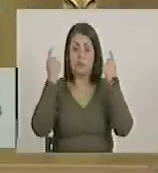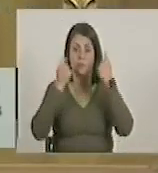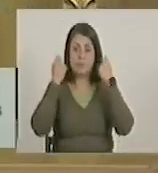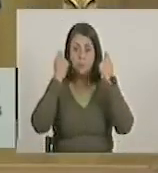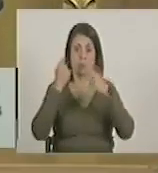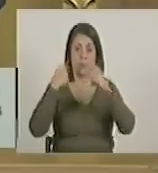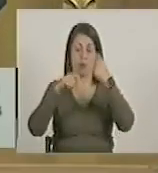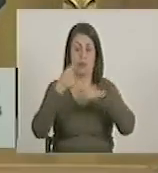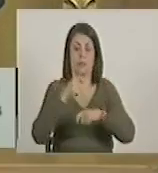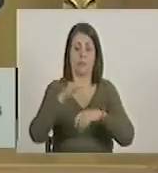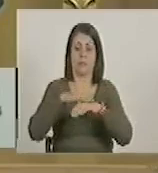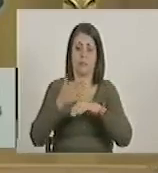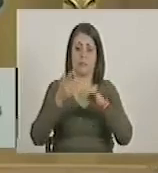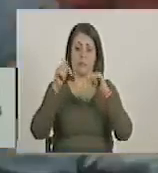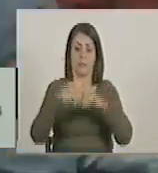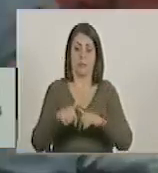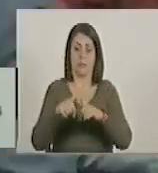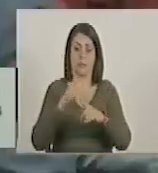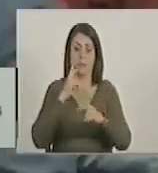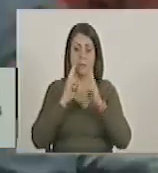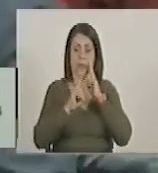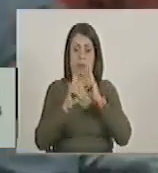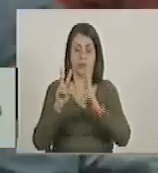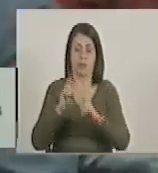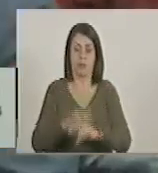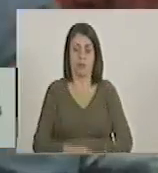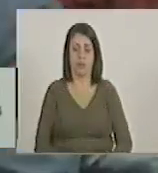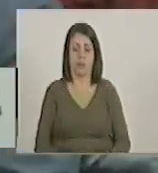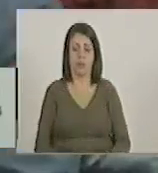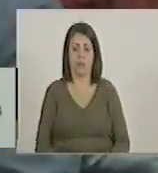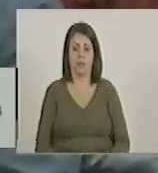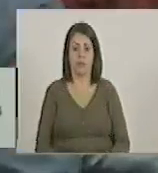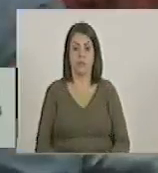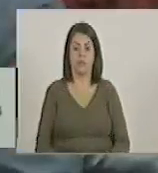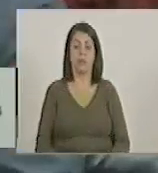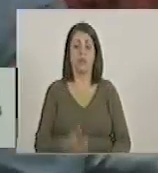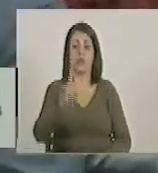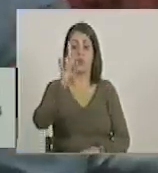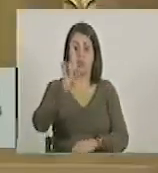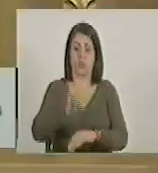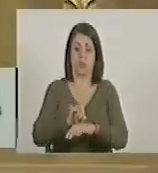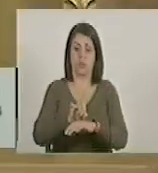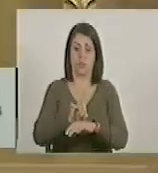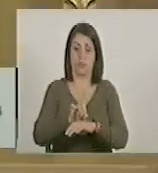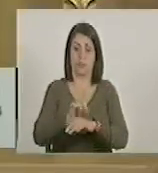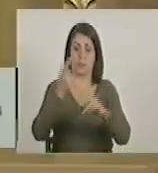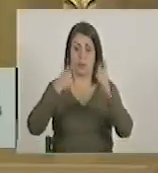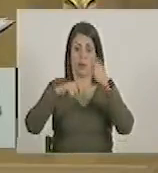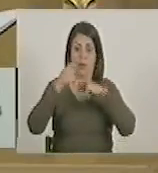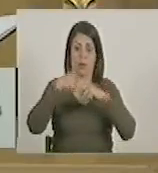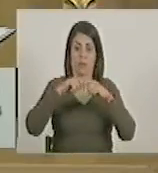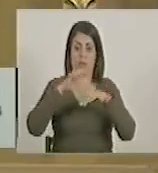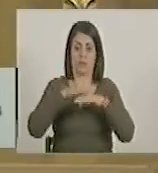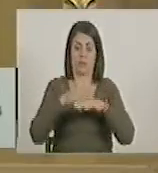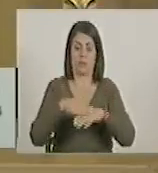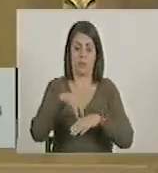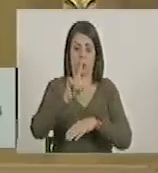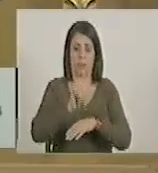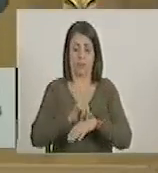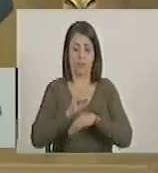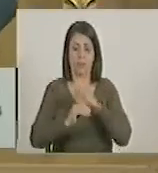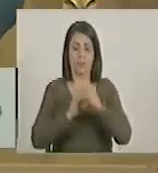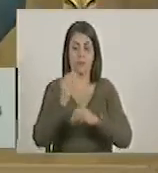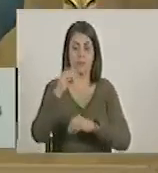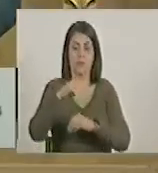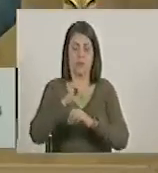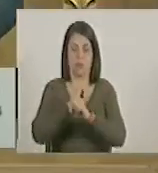de las exportaciones. Y nada más voy a mencionarlo acá, solamente voy a mencionarlo, una ventanilla única de comercio exterior que unifica y hace mucho